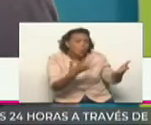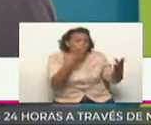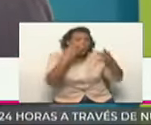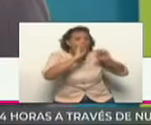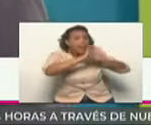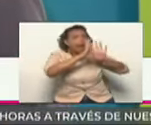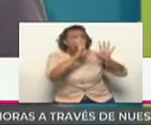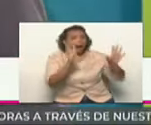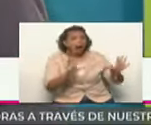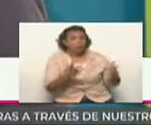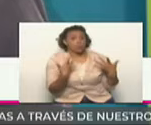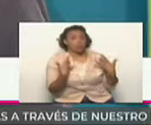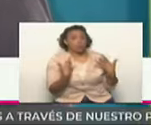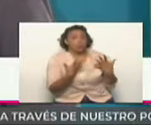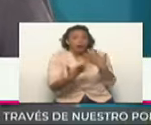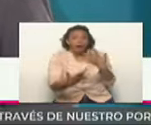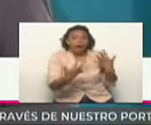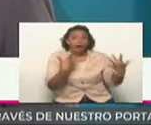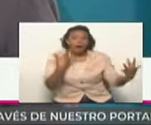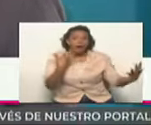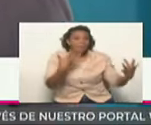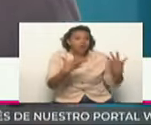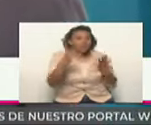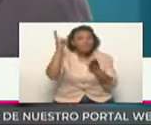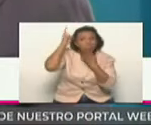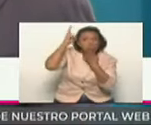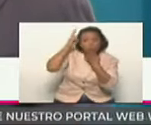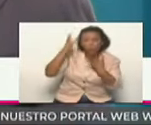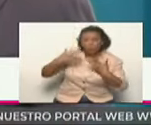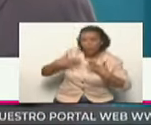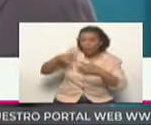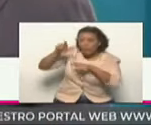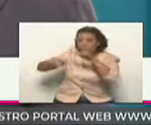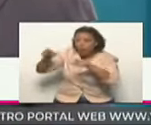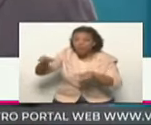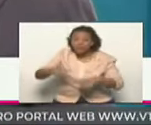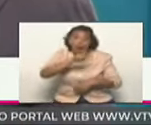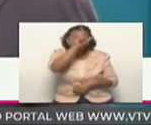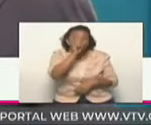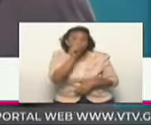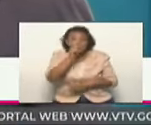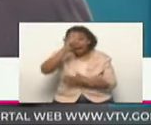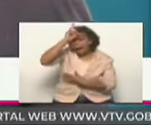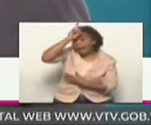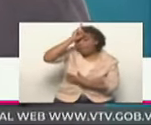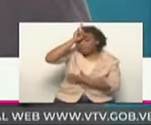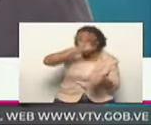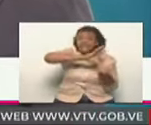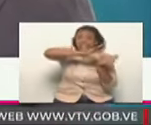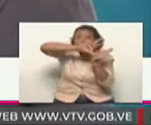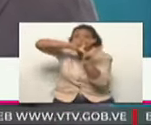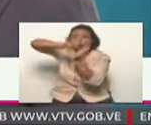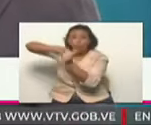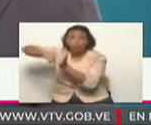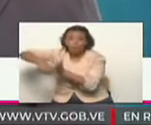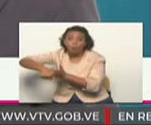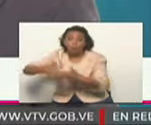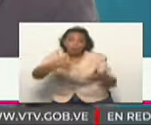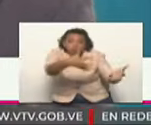claramente ese contraste del mundo al revés. Porque resulta que el artista alemán que se llevó a la abuela, la